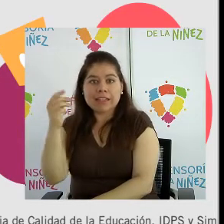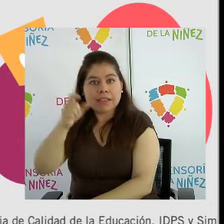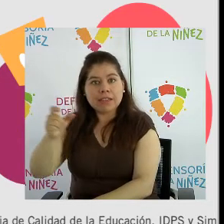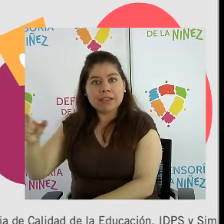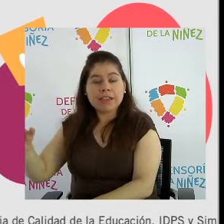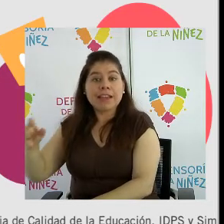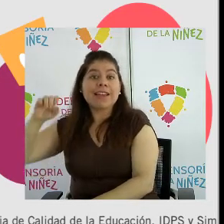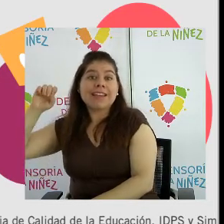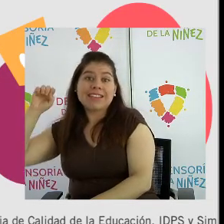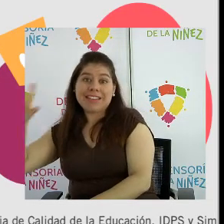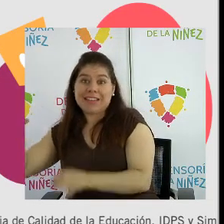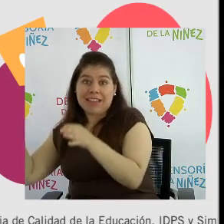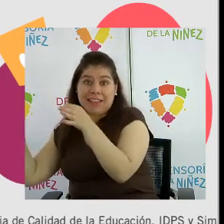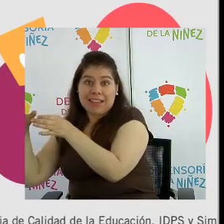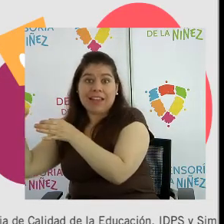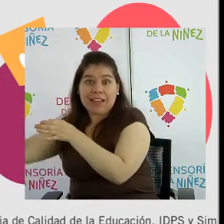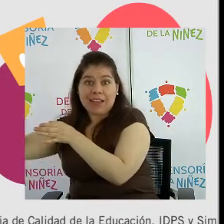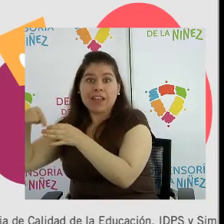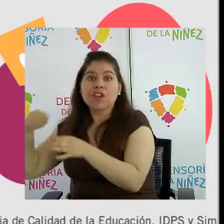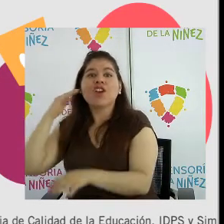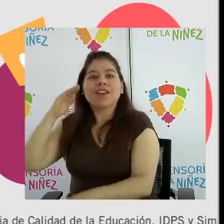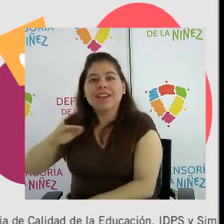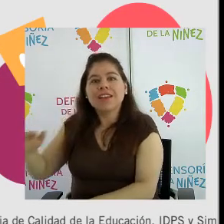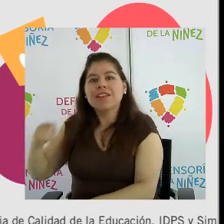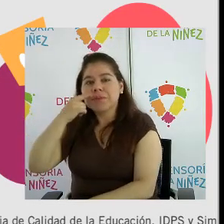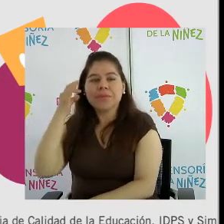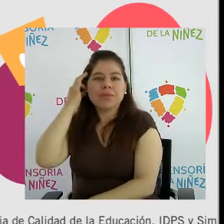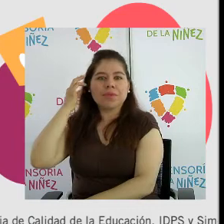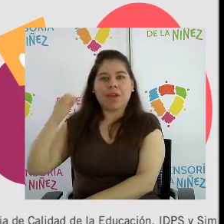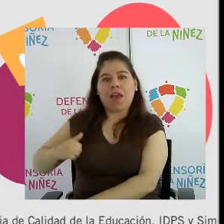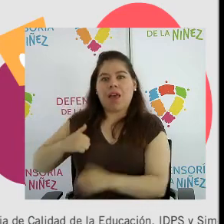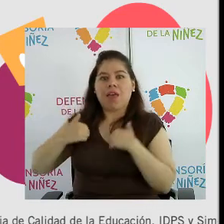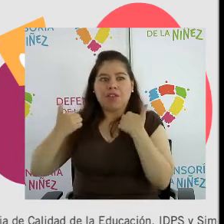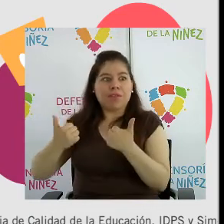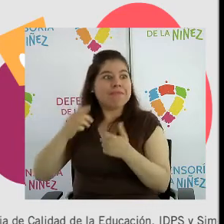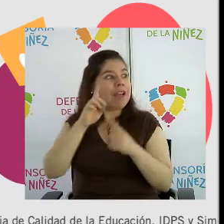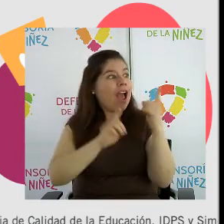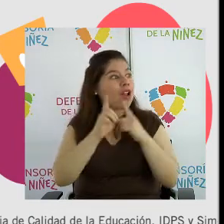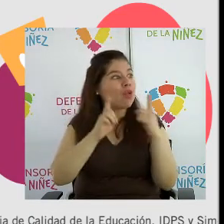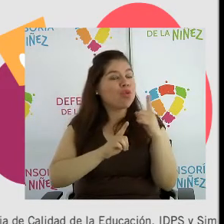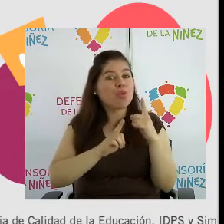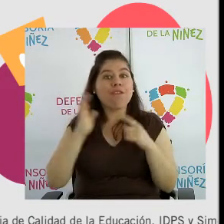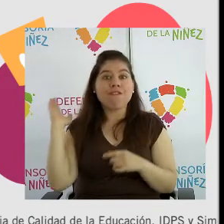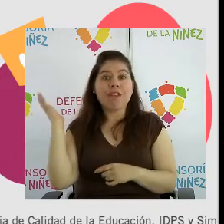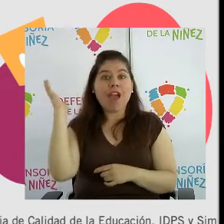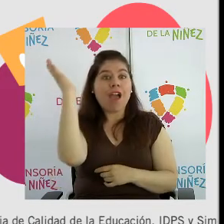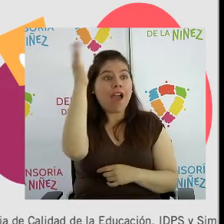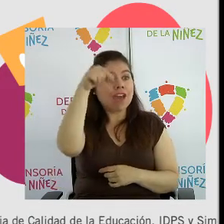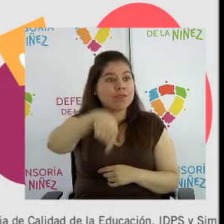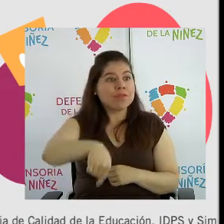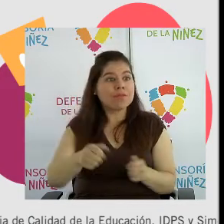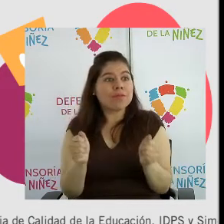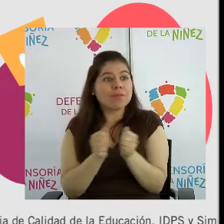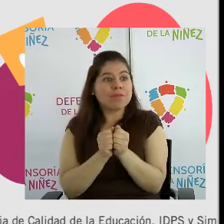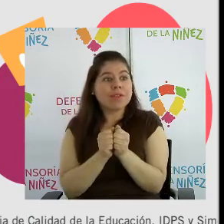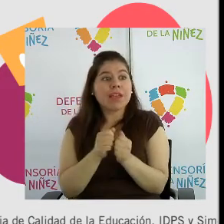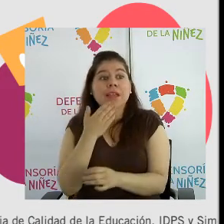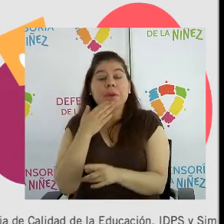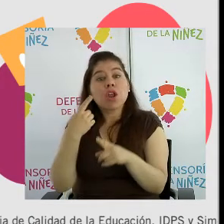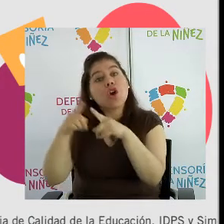pertenecen precisamente al grupo de niños, niñas y adolescentes. Están acá los que pudieron viajar a acompañarnos. Tenemos además